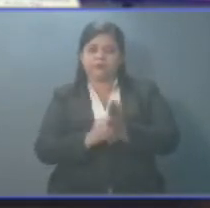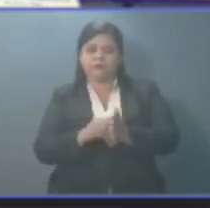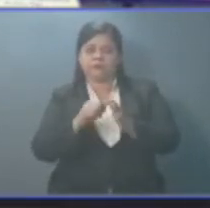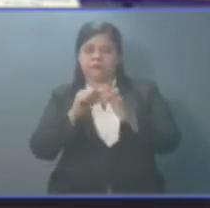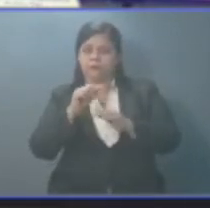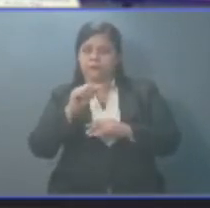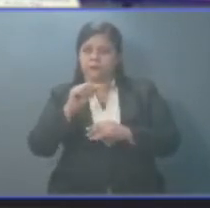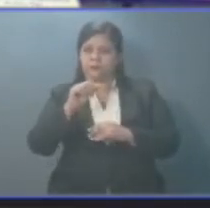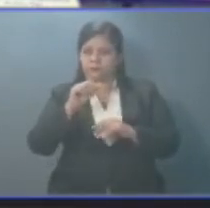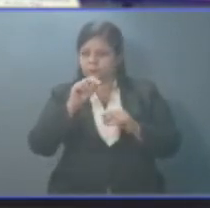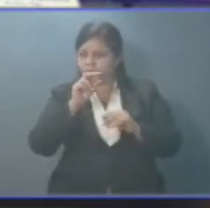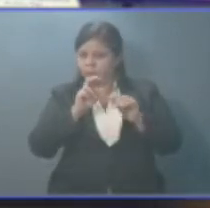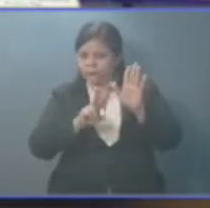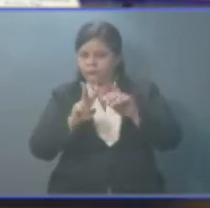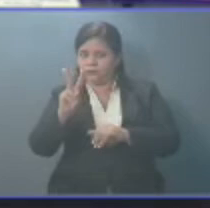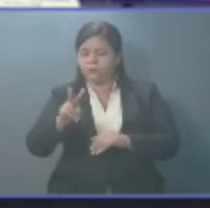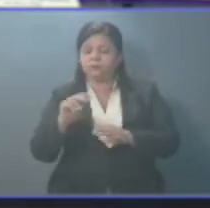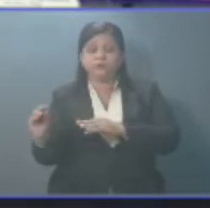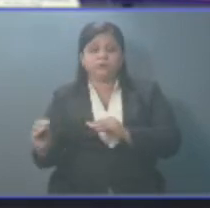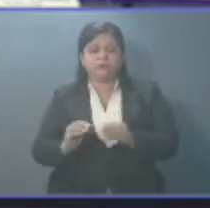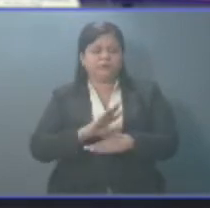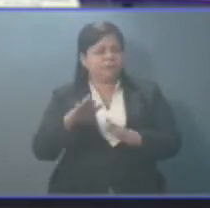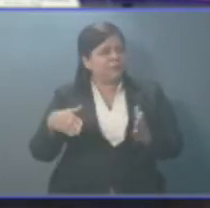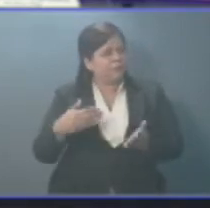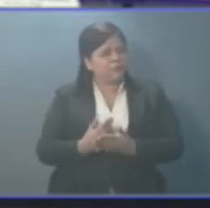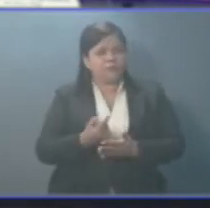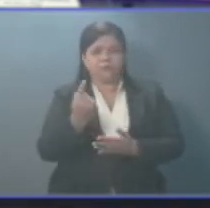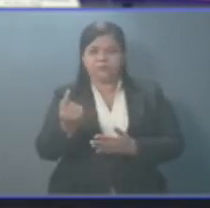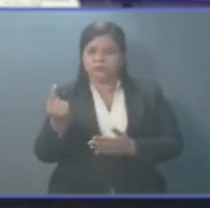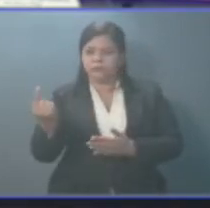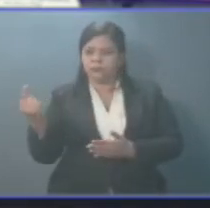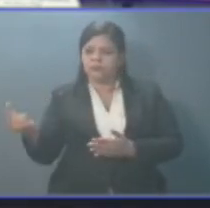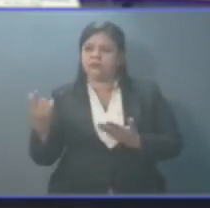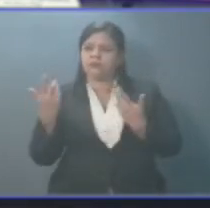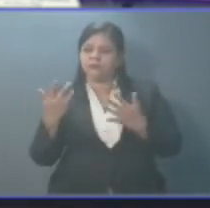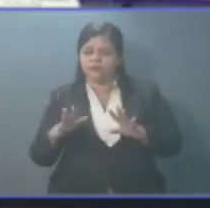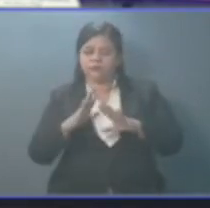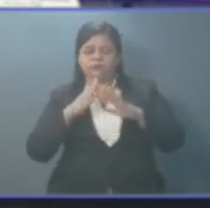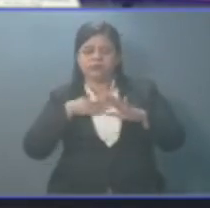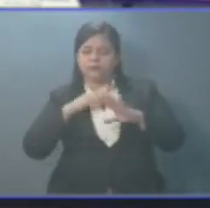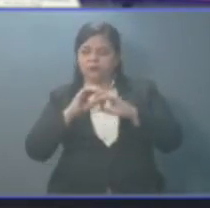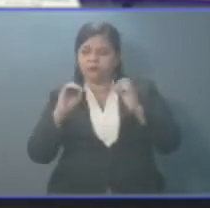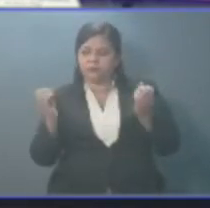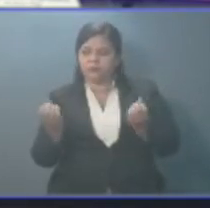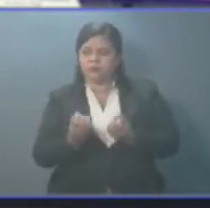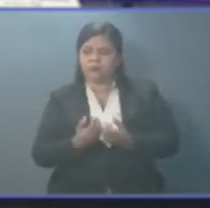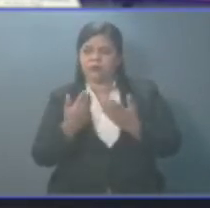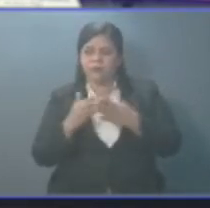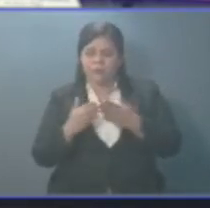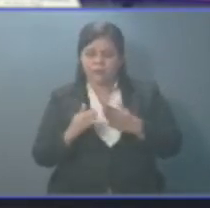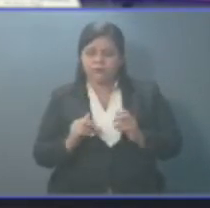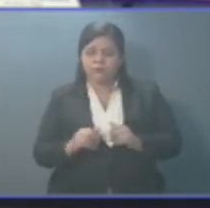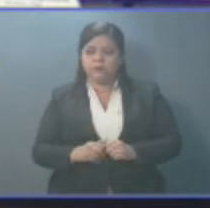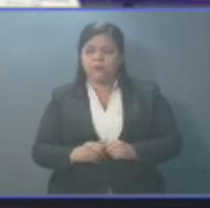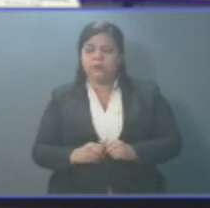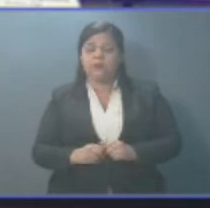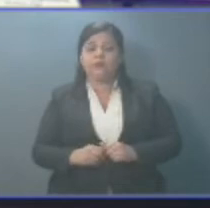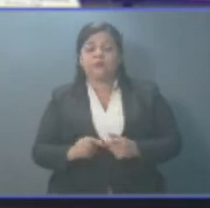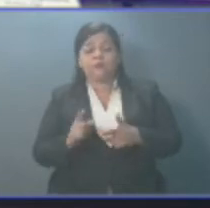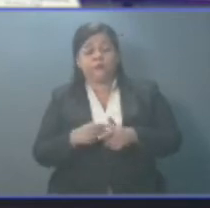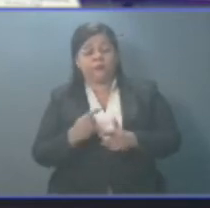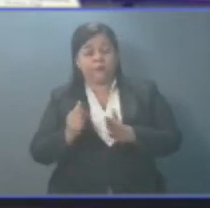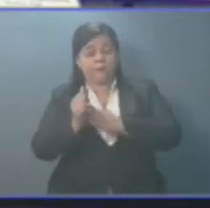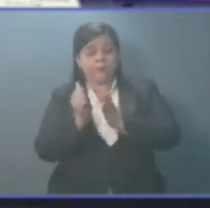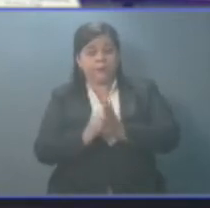anterior será aplicable a aquellos sindicatos que estén organizados en seccionales. Artículo